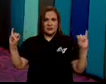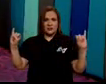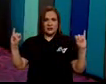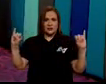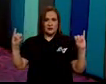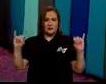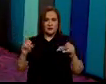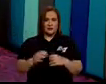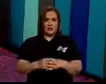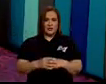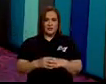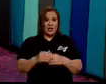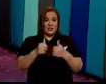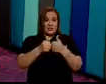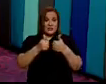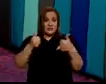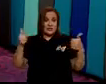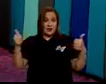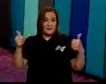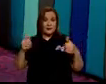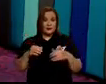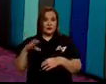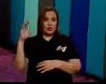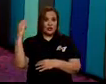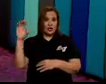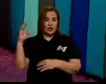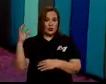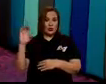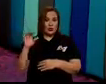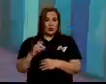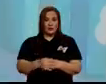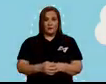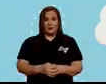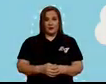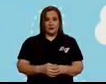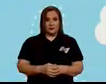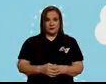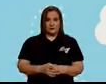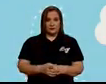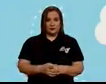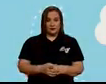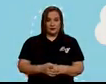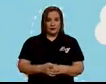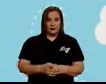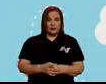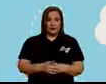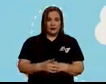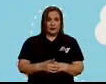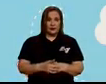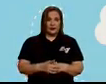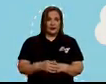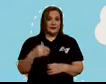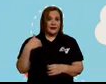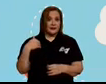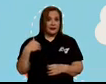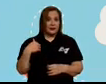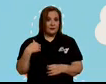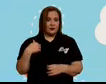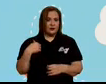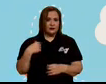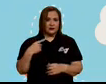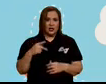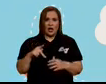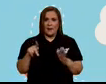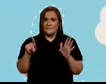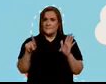separarnos de lo que era Colombia, ¿verdad? Aspectos protocolares del himno nacional, tenemos que está prohibido